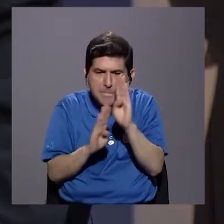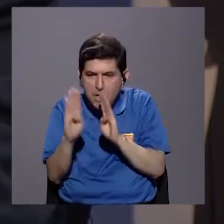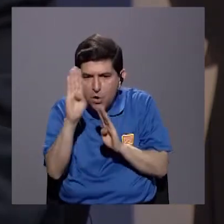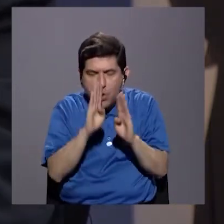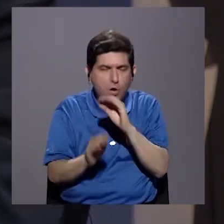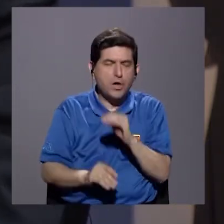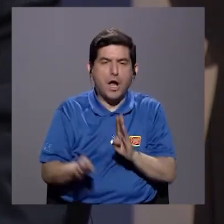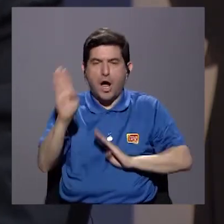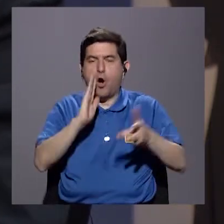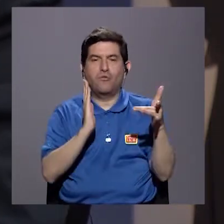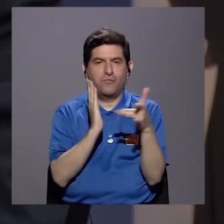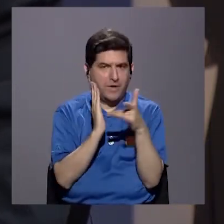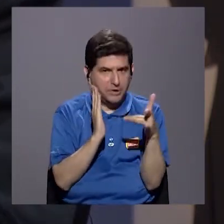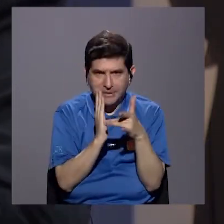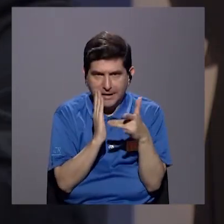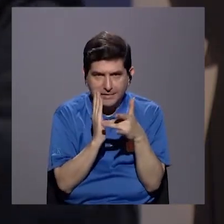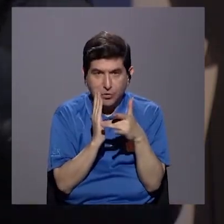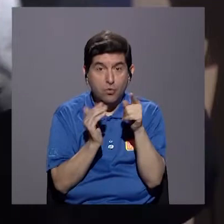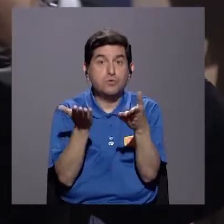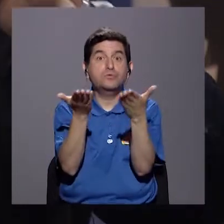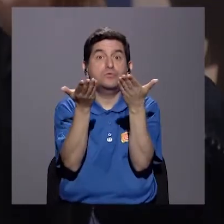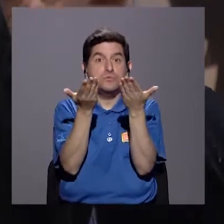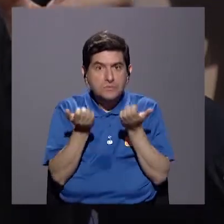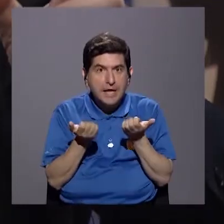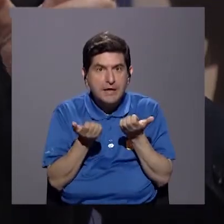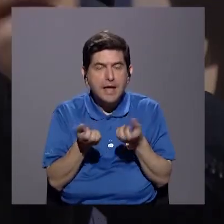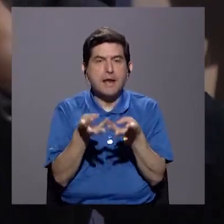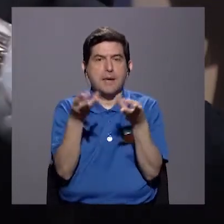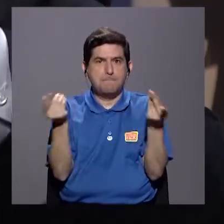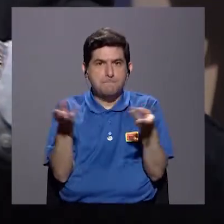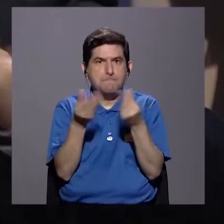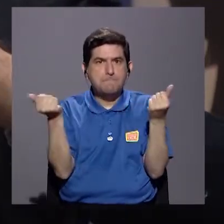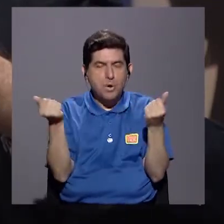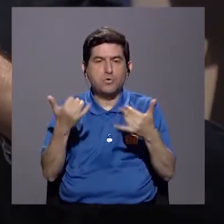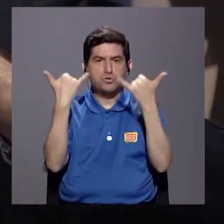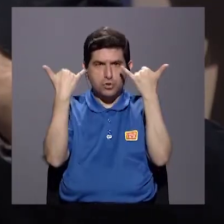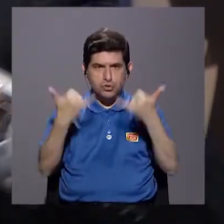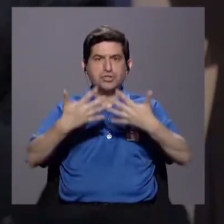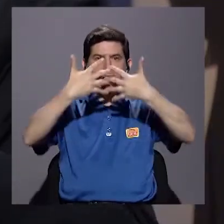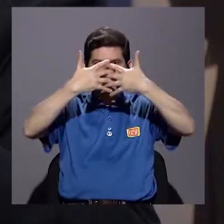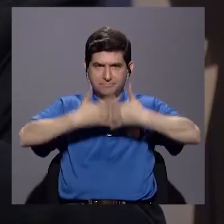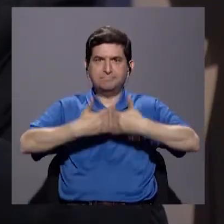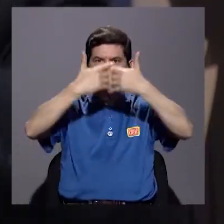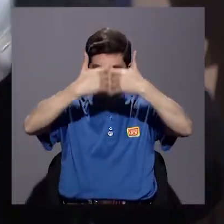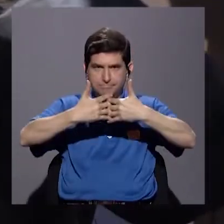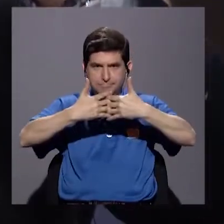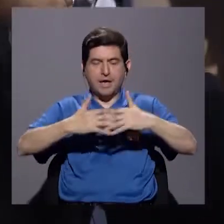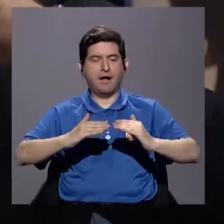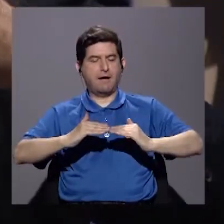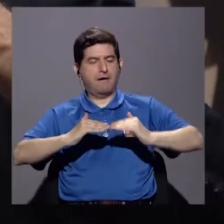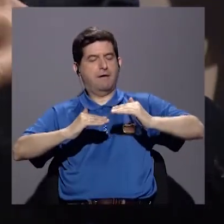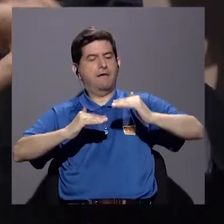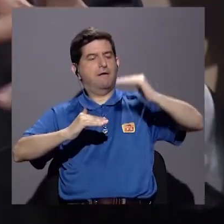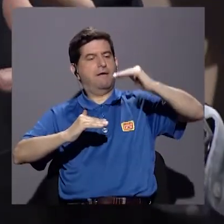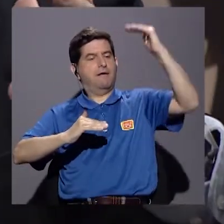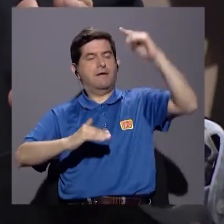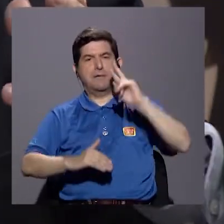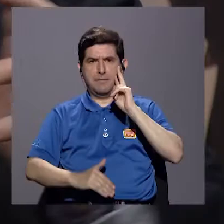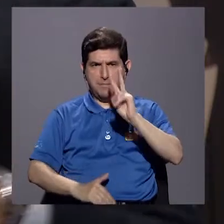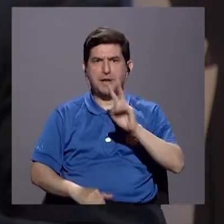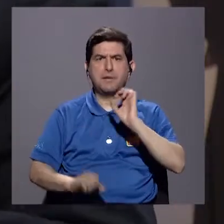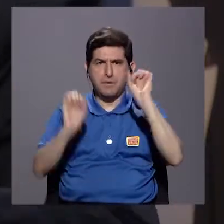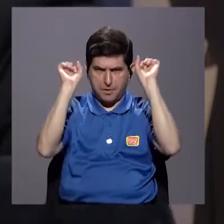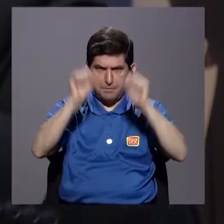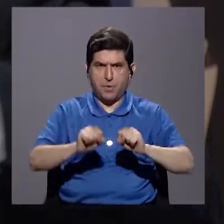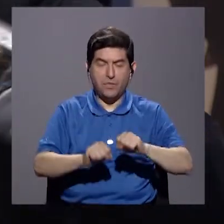o biotecnológica, si usted lo quiere llevar a la producción a nivel de industria, requiere escalarlo para ver si efectivamente se